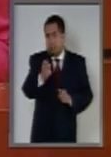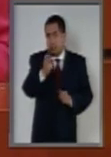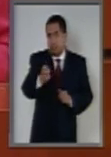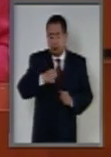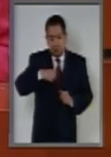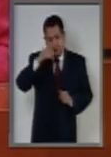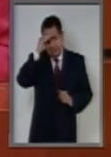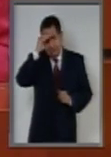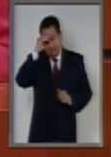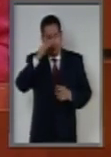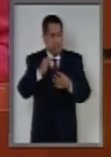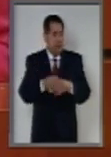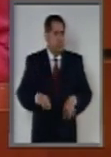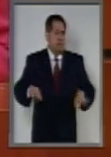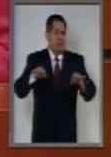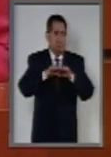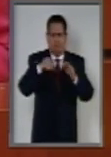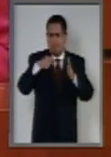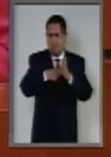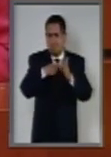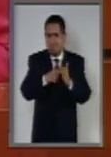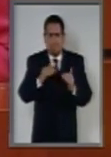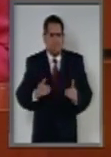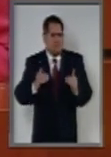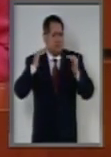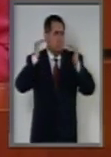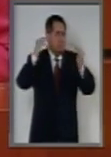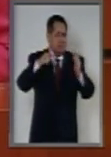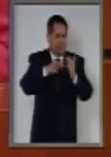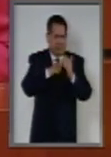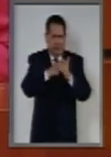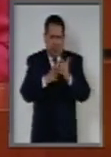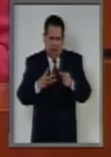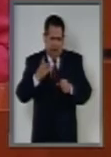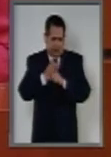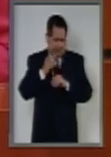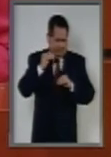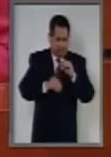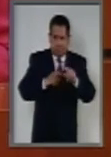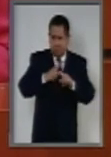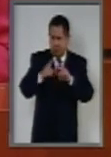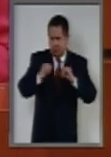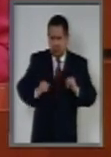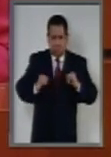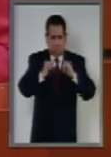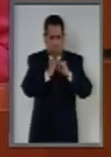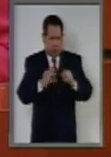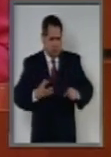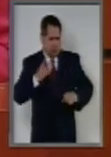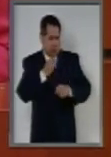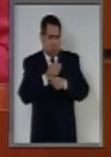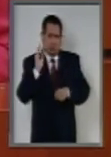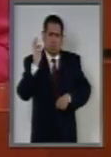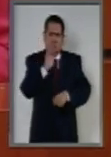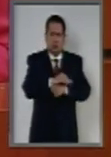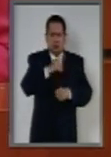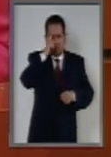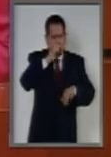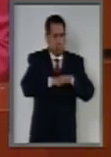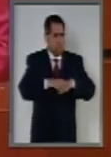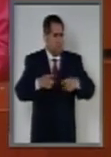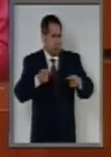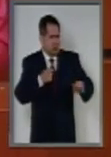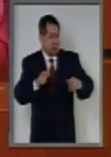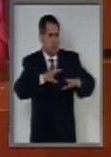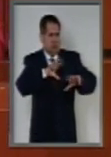la trascendencia que reviste el diseño jurídico de las instituciones, encargadas del control